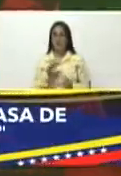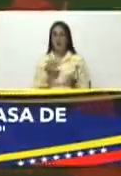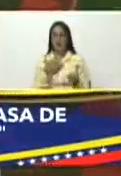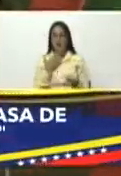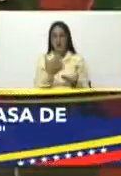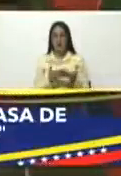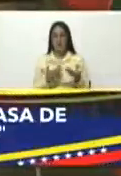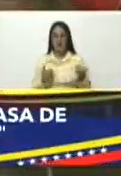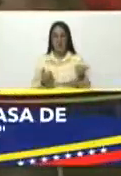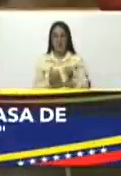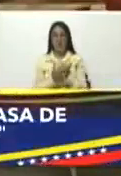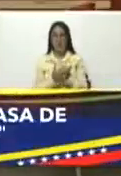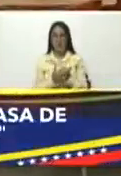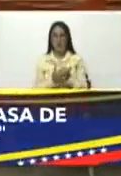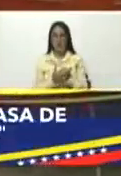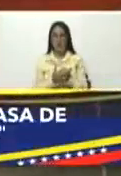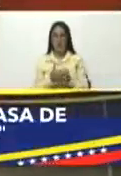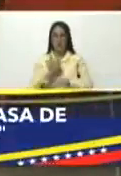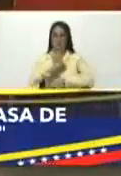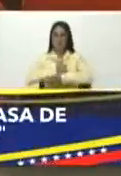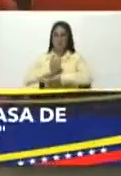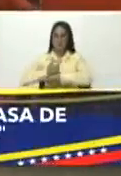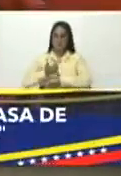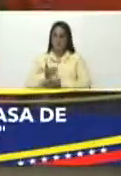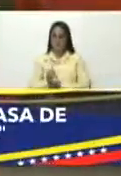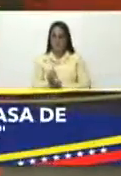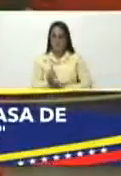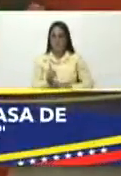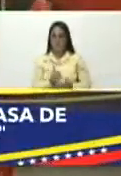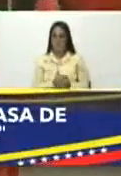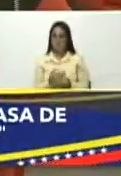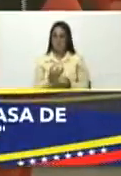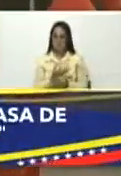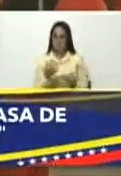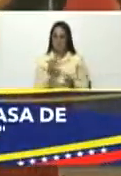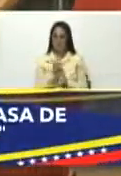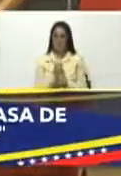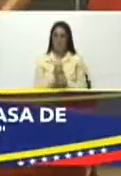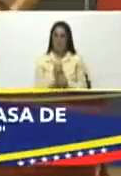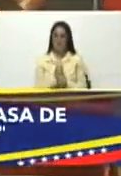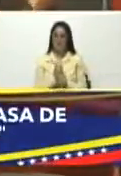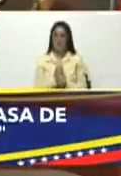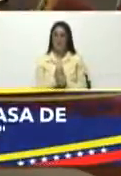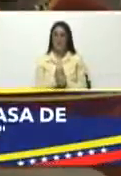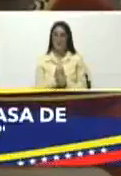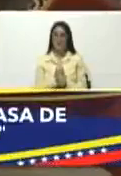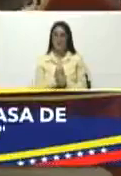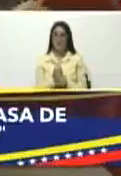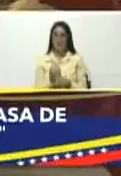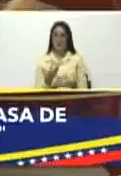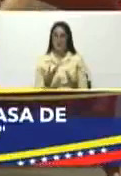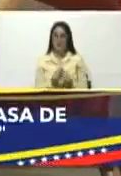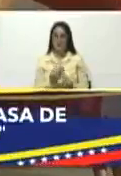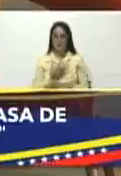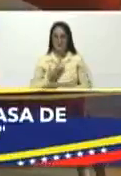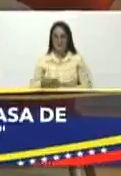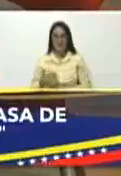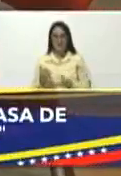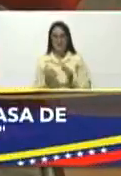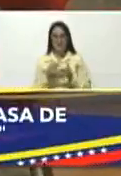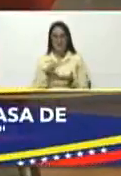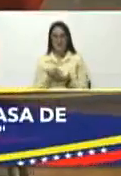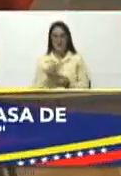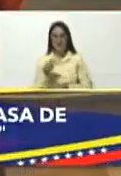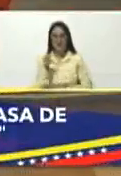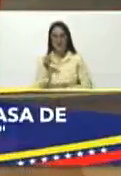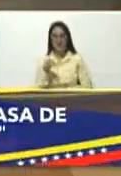apoyo, como siempre. Aquí está nuestra autoridad única, Pestana, que viene haciendo una extraordinaria labor aquí en Ciudad Caribe, junto, bueno, a nuestra presidenta del Instituto Nacional de